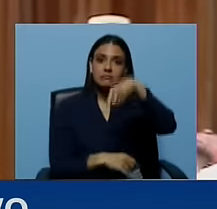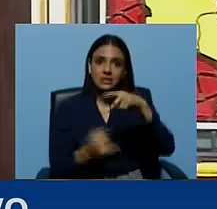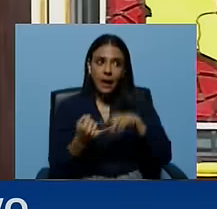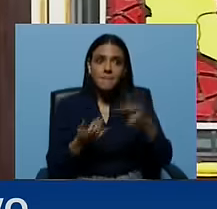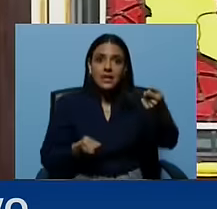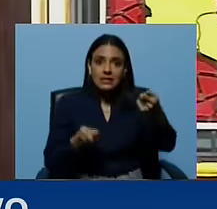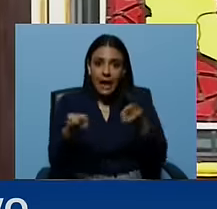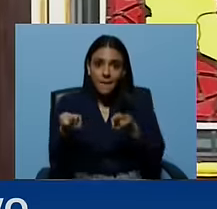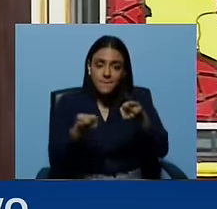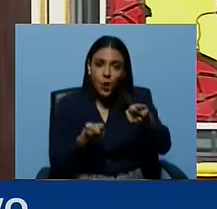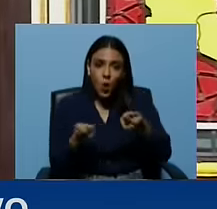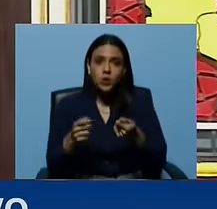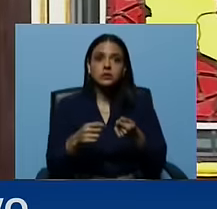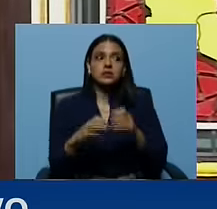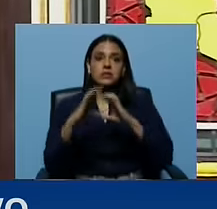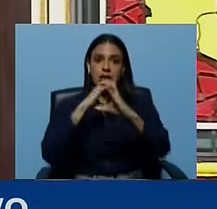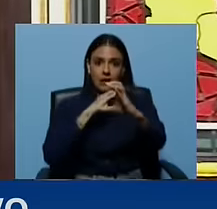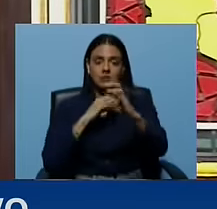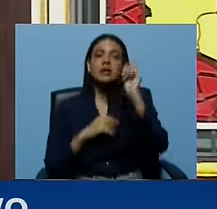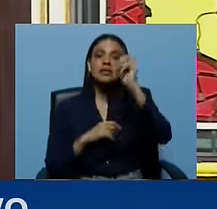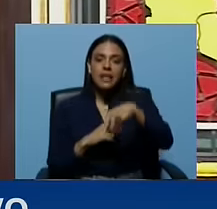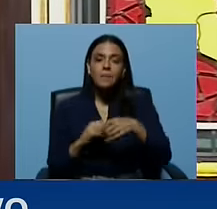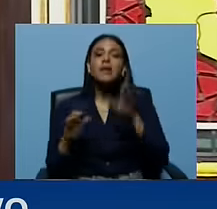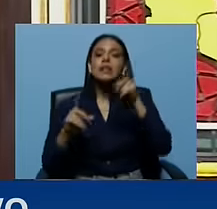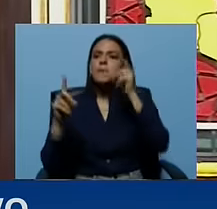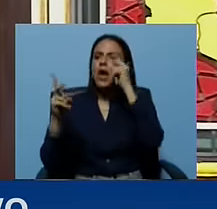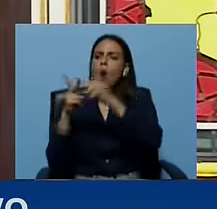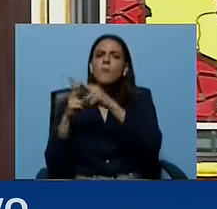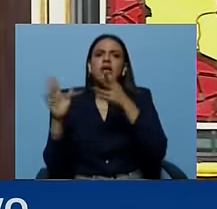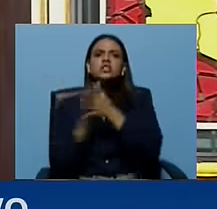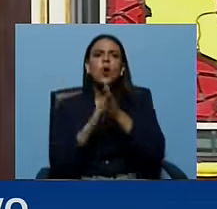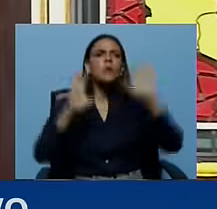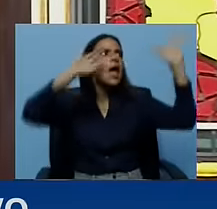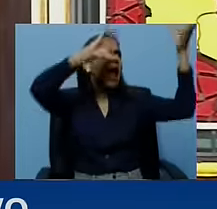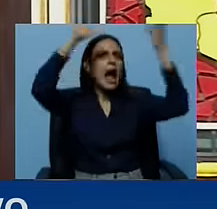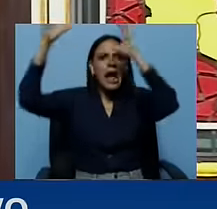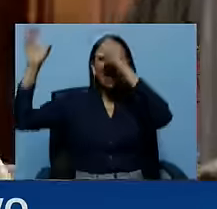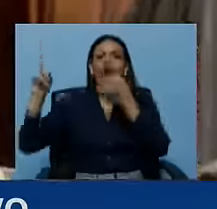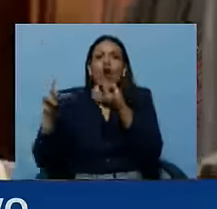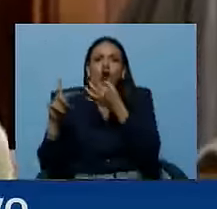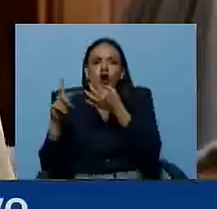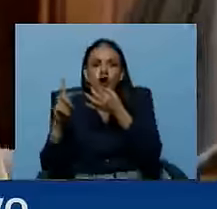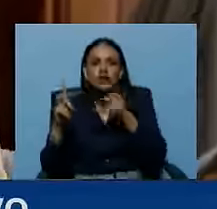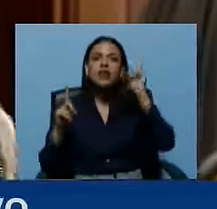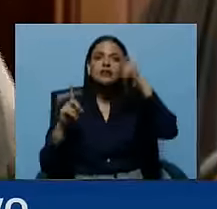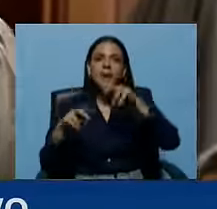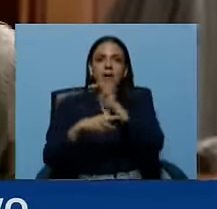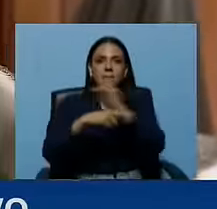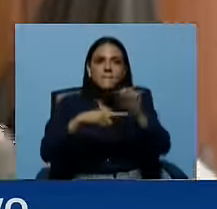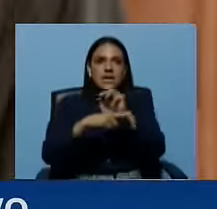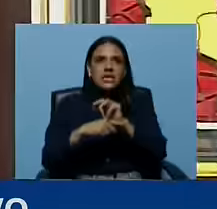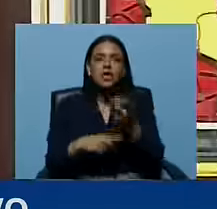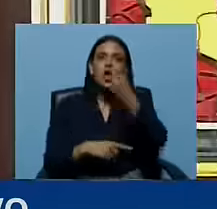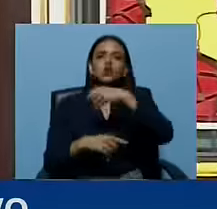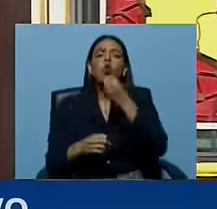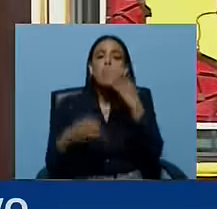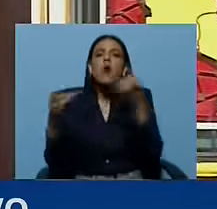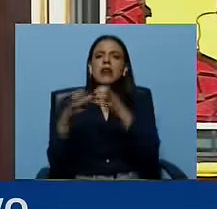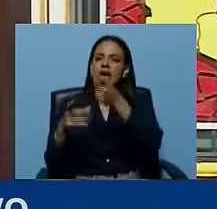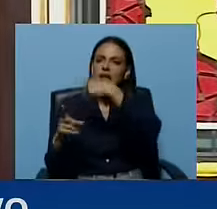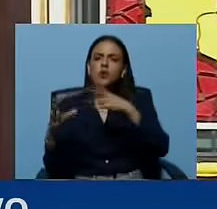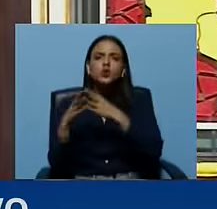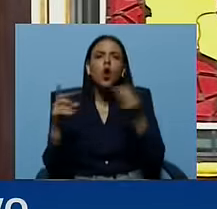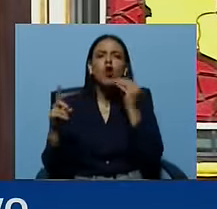ecologista Josué Lorca, ministro del Poder Popular de Ecosocialismo. Un buen equipo de gente